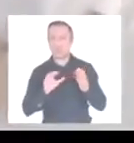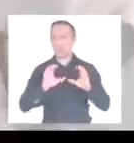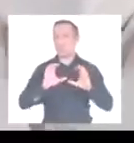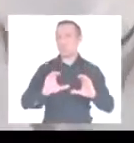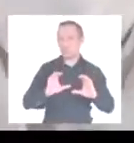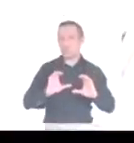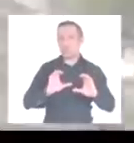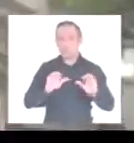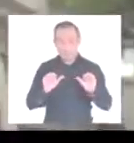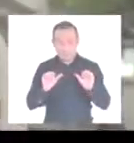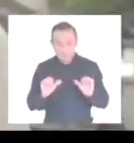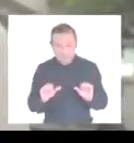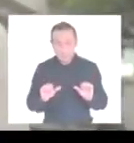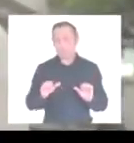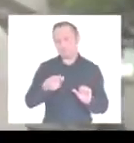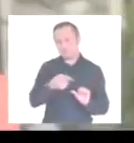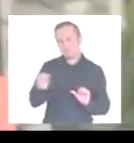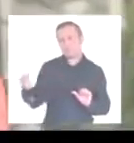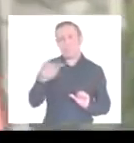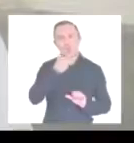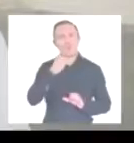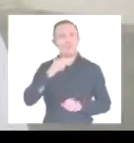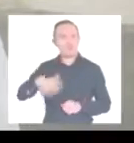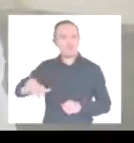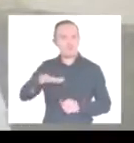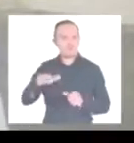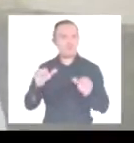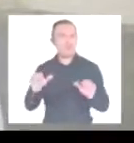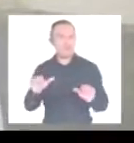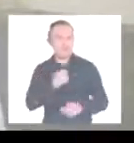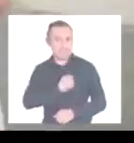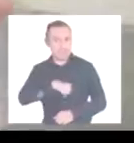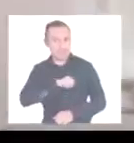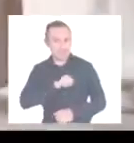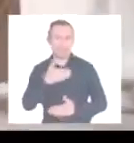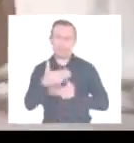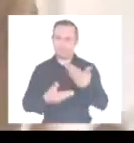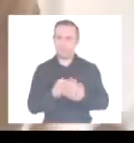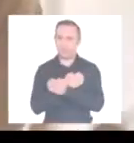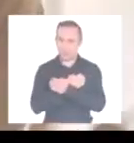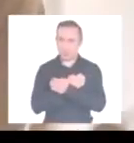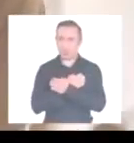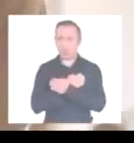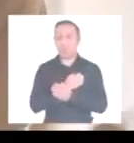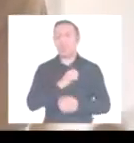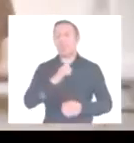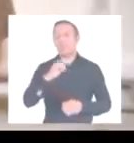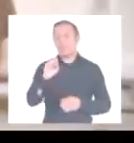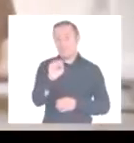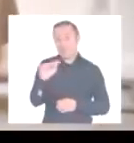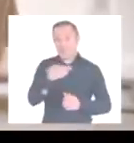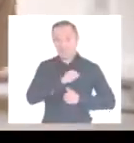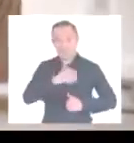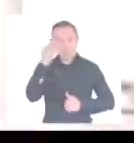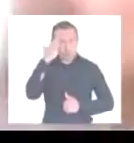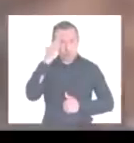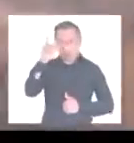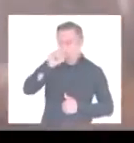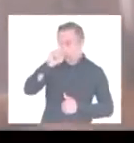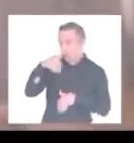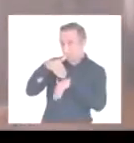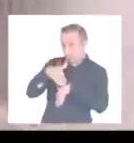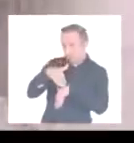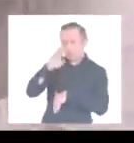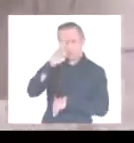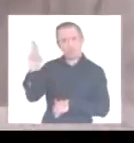a todas y todos. Es cuestión de salud y cultura cívica. Sigue las recomendaciones de las autoridades de salud e